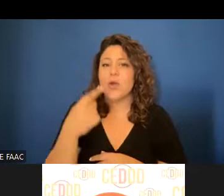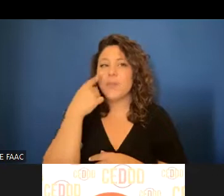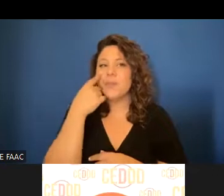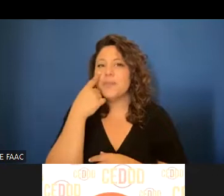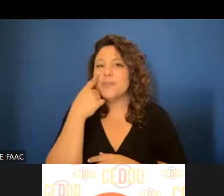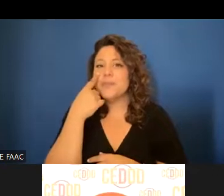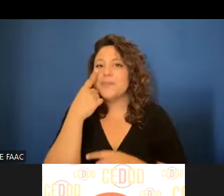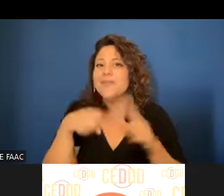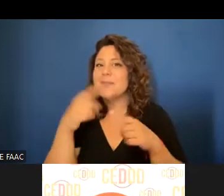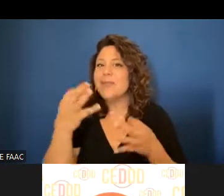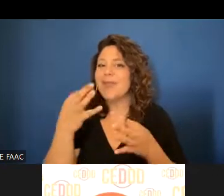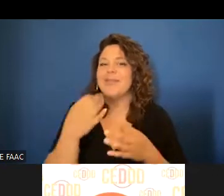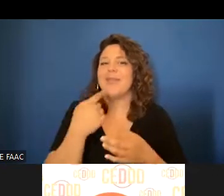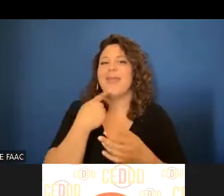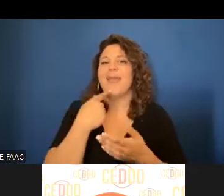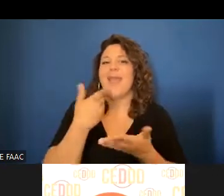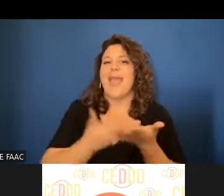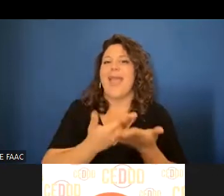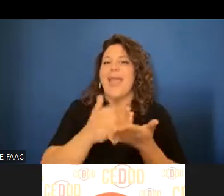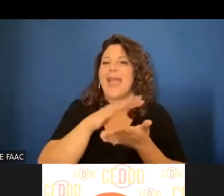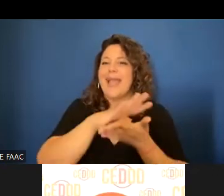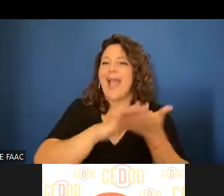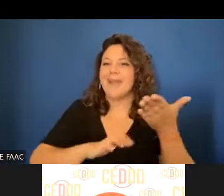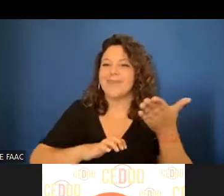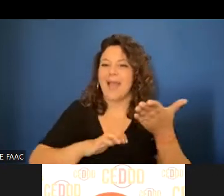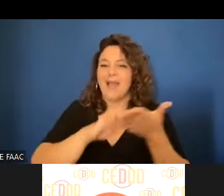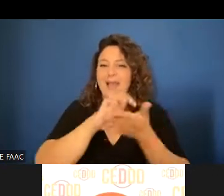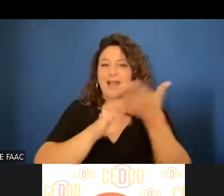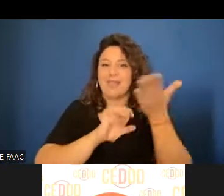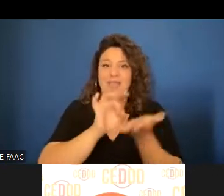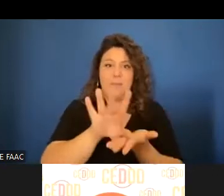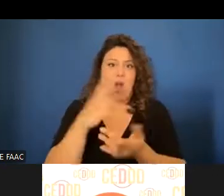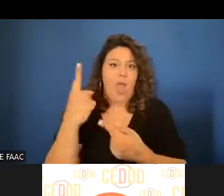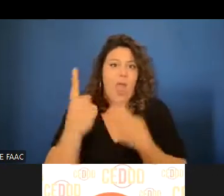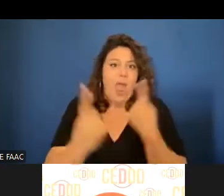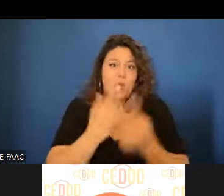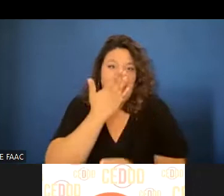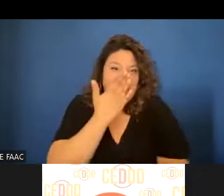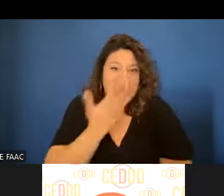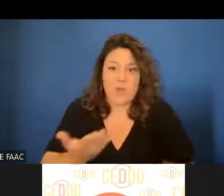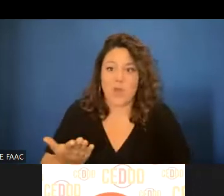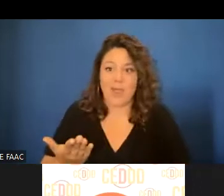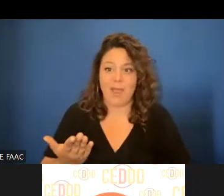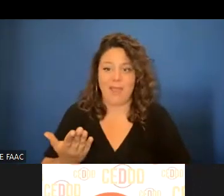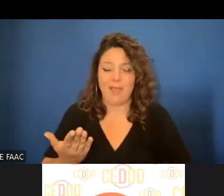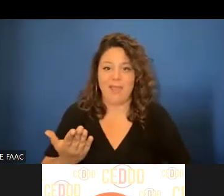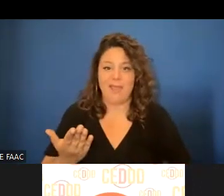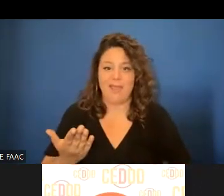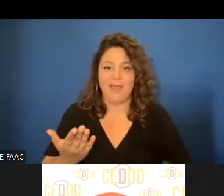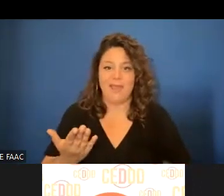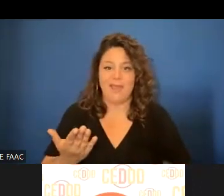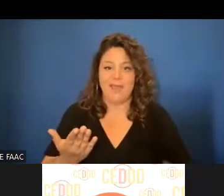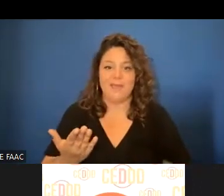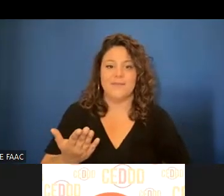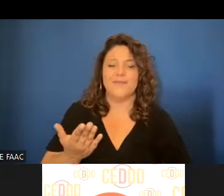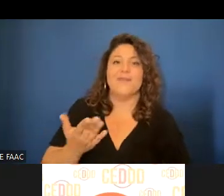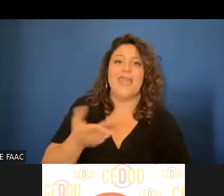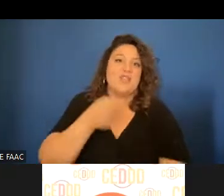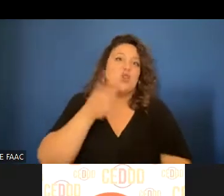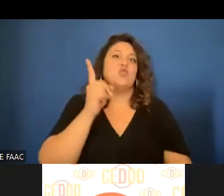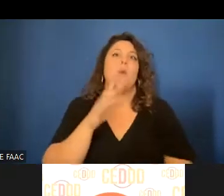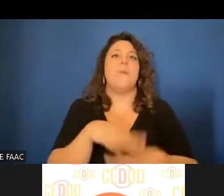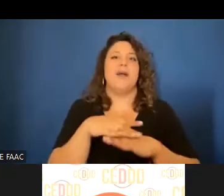pueden ser discriminatorias. Habla de la igualdad de la retribución, habla de la jornada. A ver, contempla